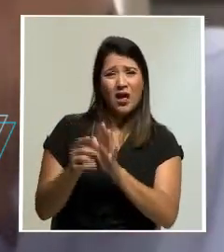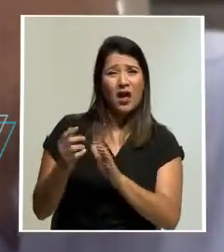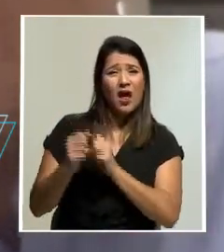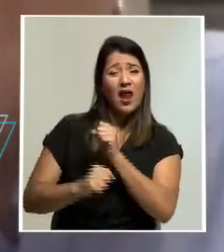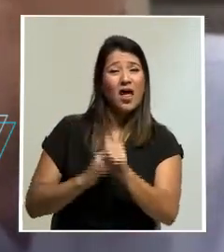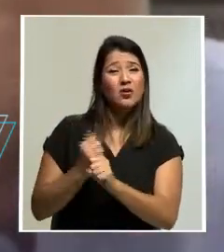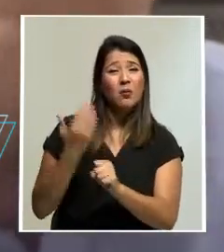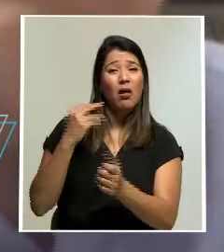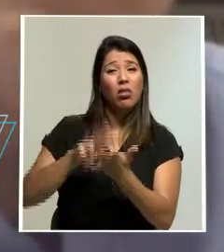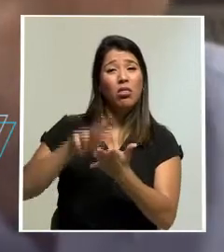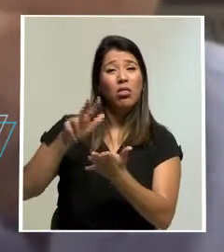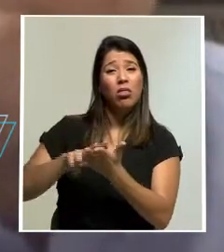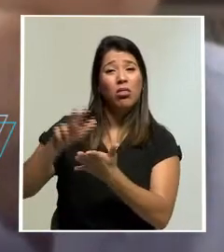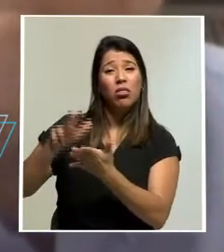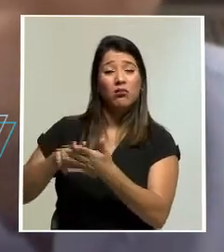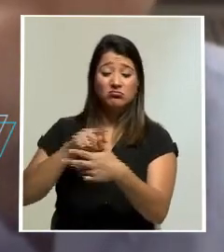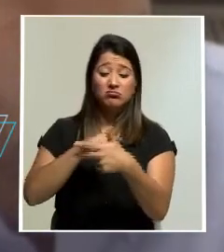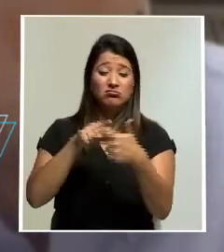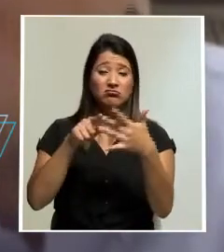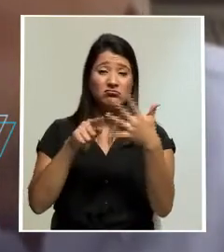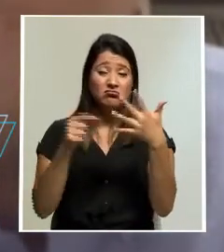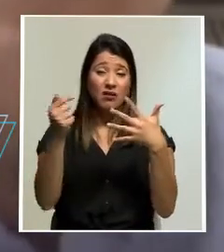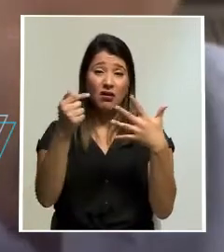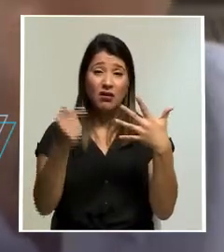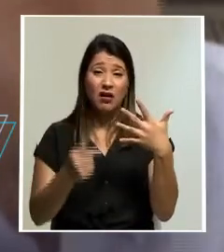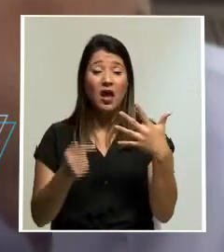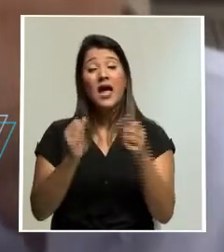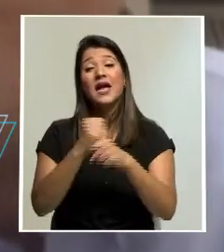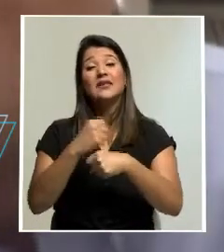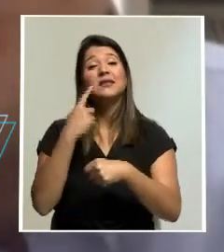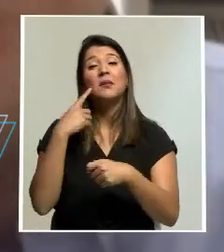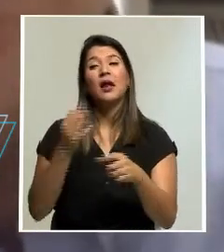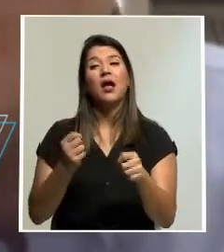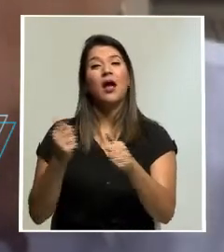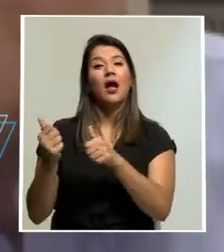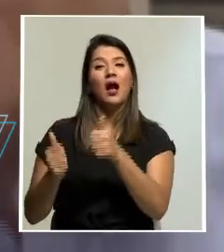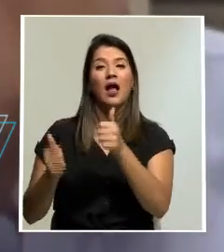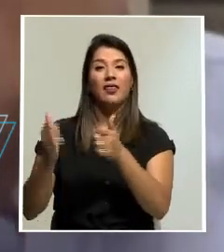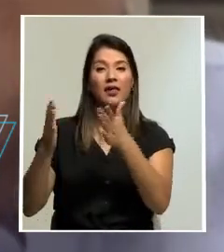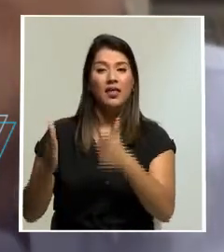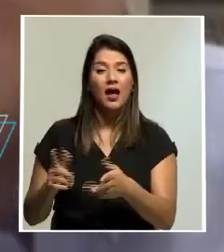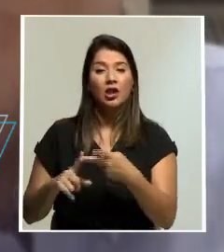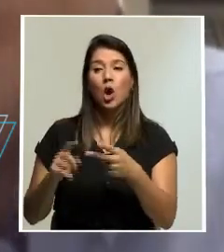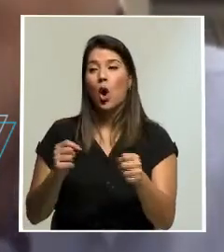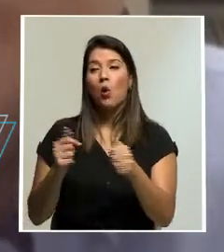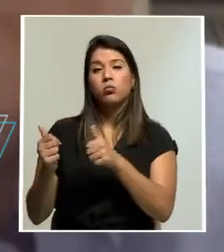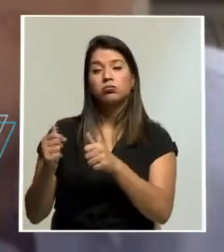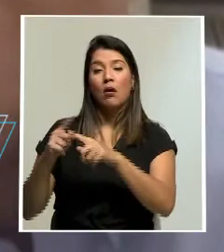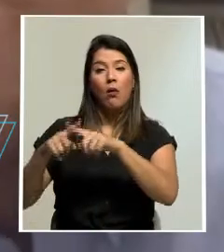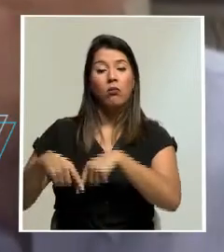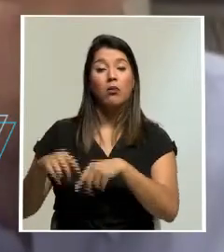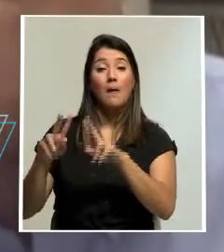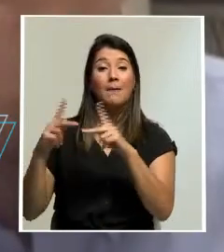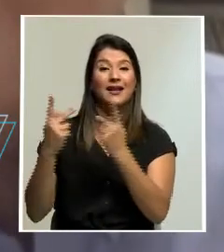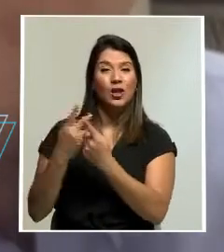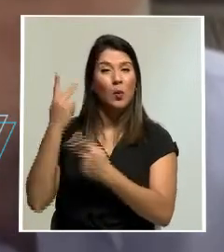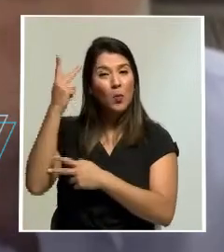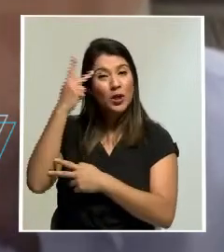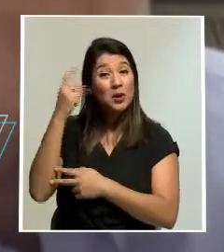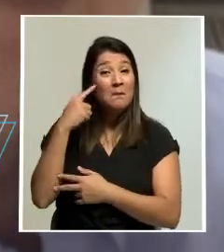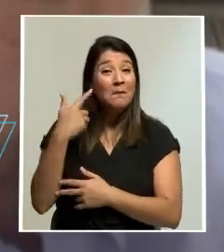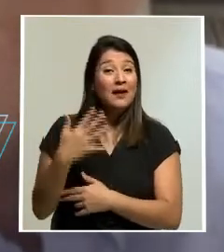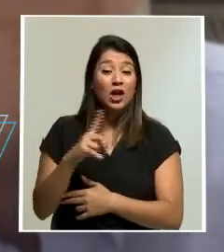están preparadas para inhibir a un candidato o a inhibir a cualquier partido político. Yo entrevisté ayer a uno de